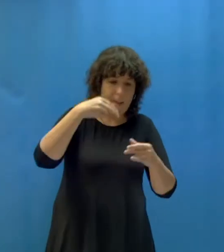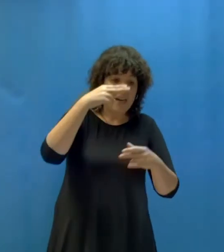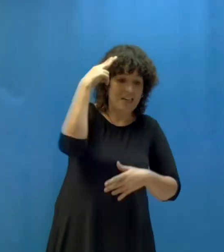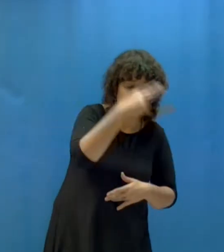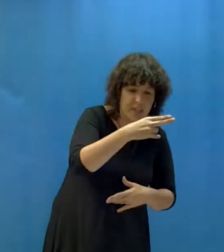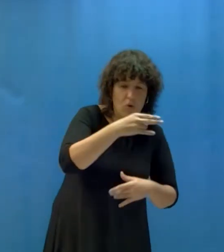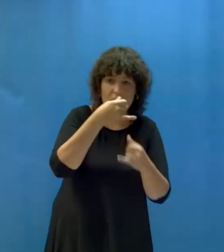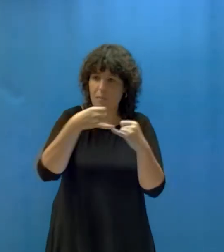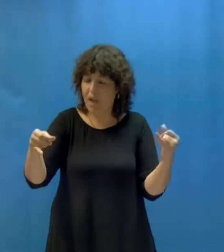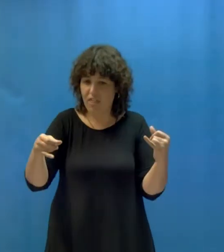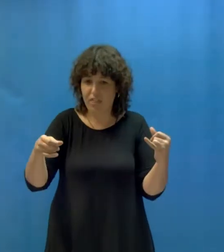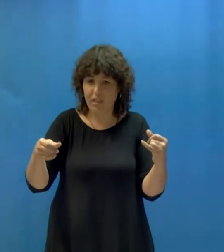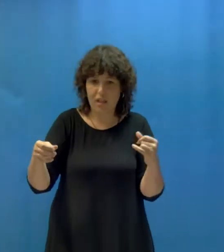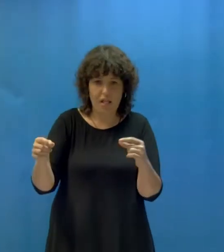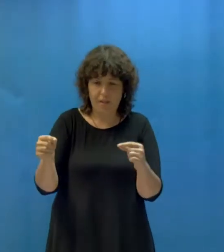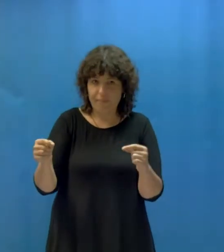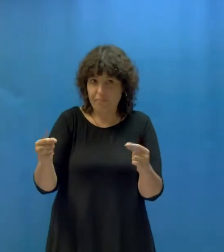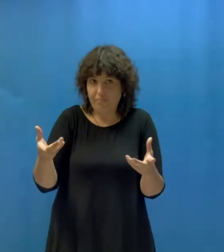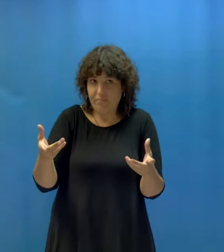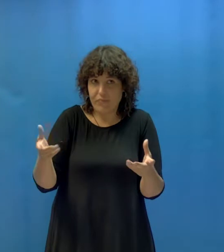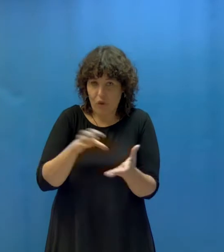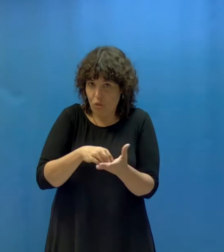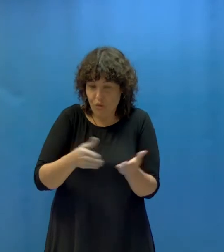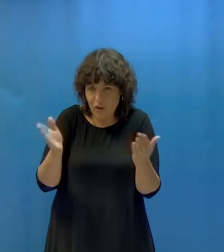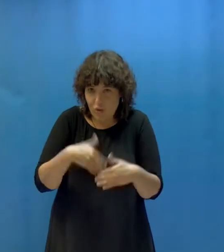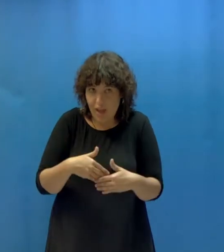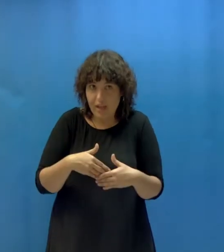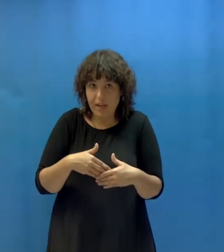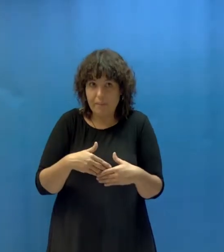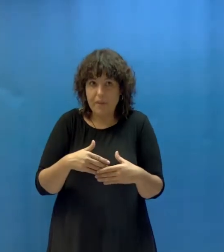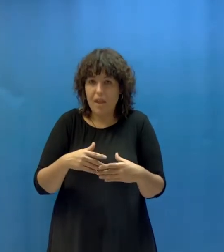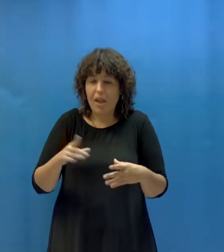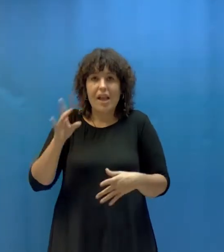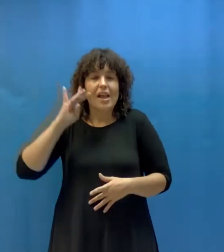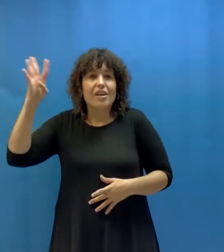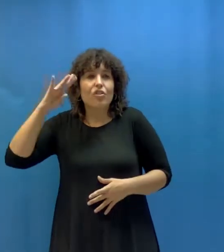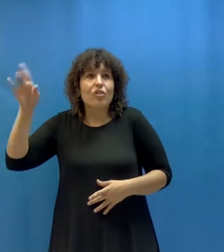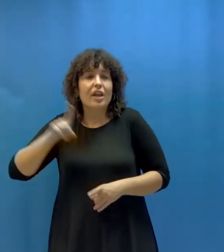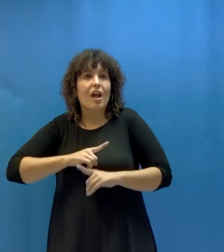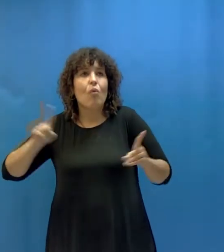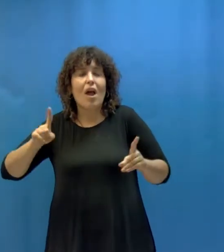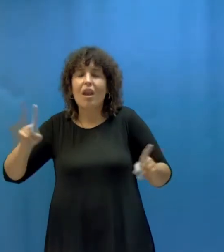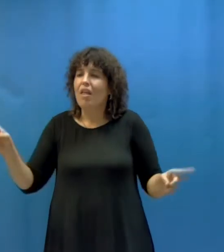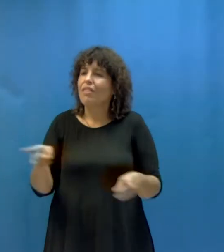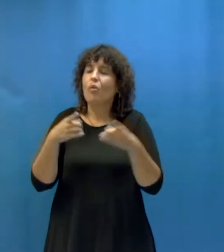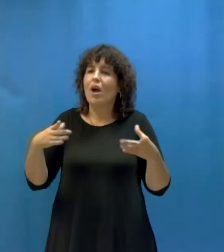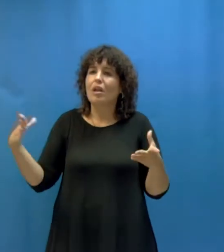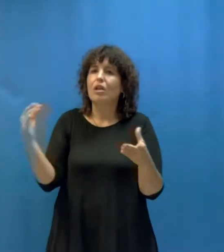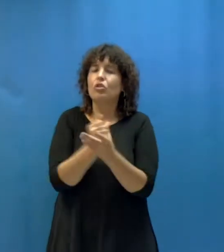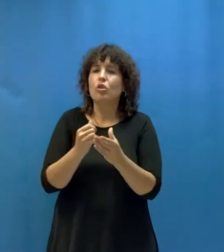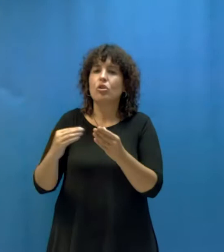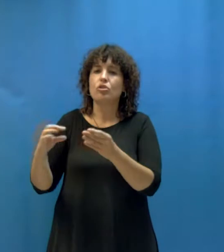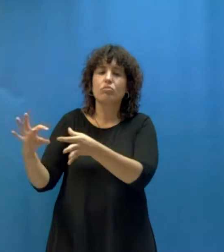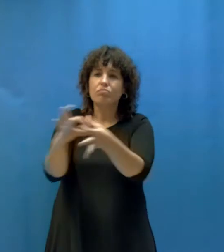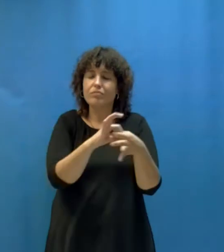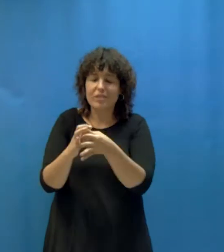para todos y compartidos por todos, fuera cual fuera su ideología. Aquella decisión fue asumida y